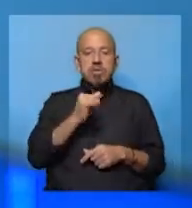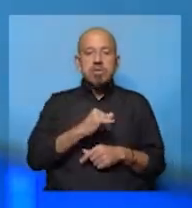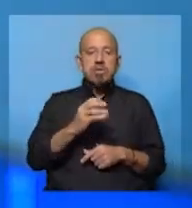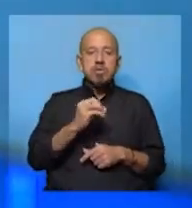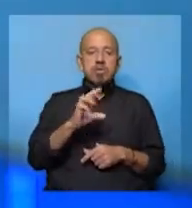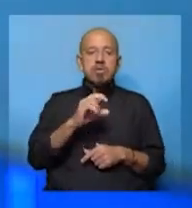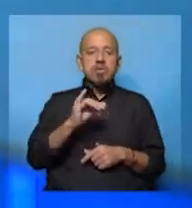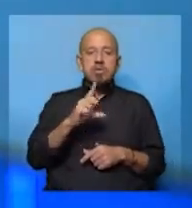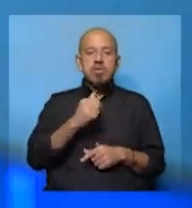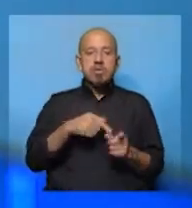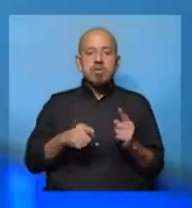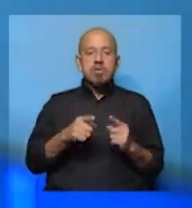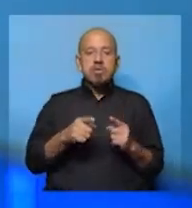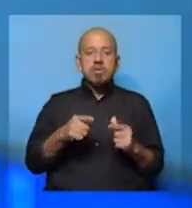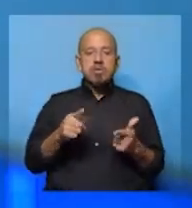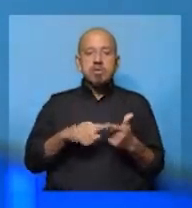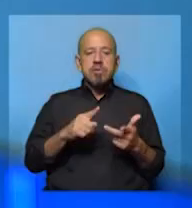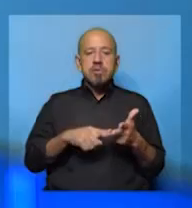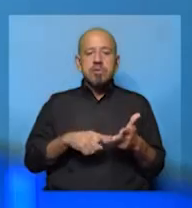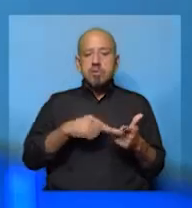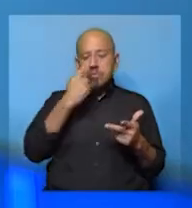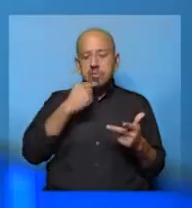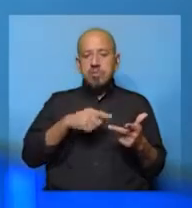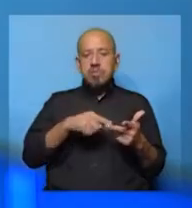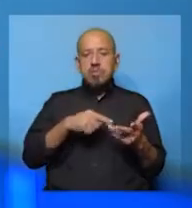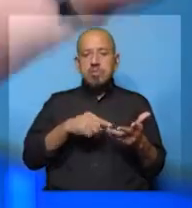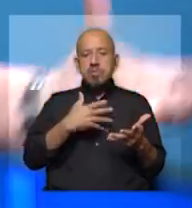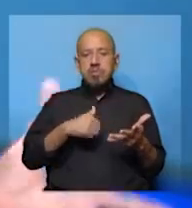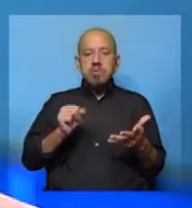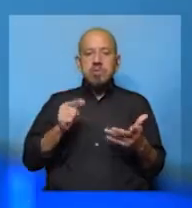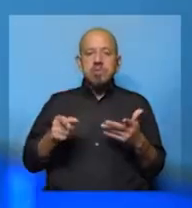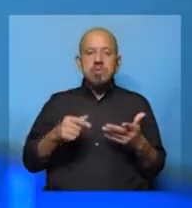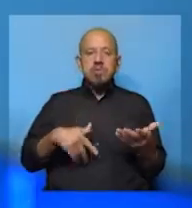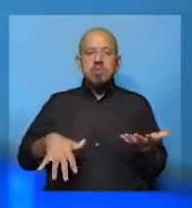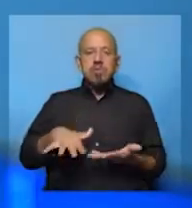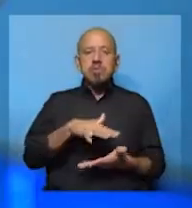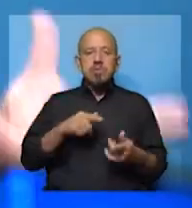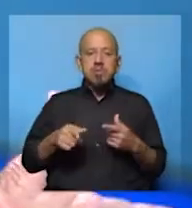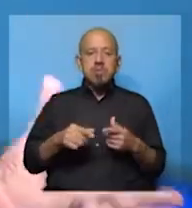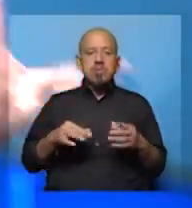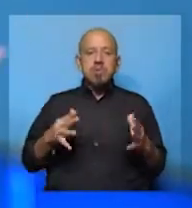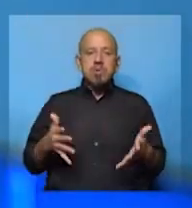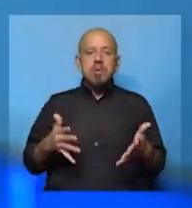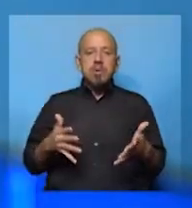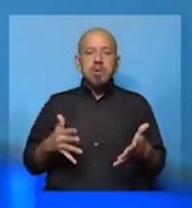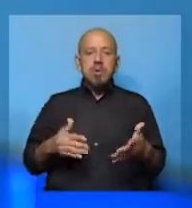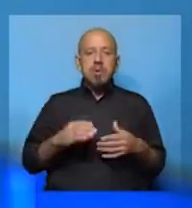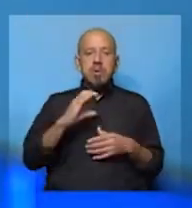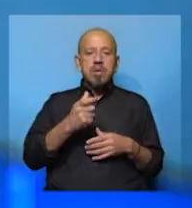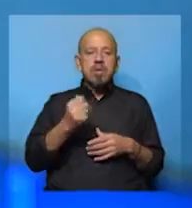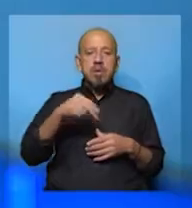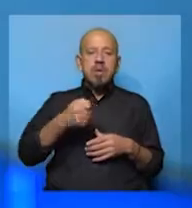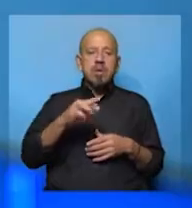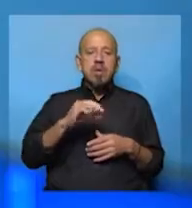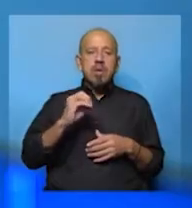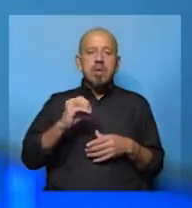traslado del museo de la aeronáutica O sea lo que significó todo el parque alrededor y lo que significó el canario Luna esos